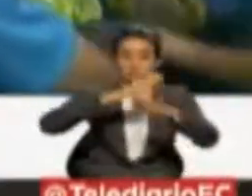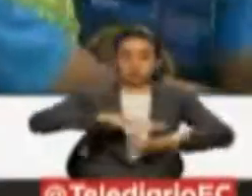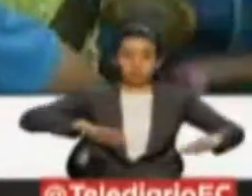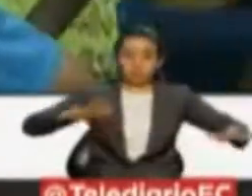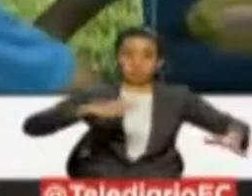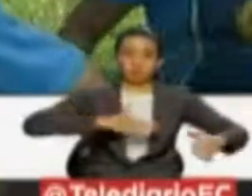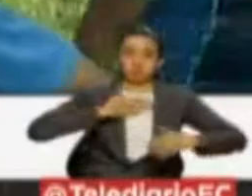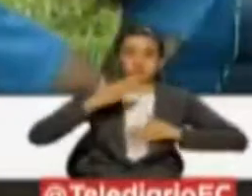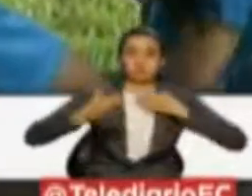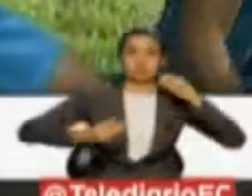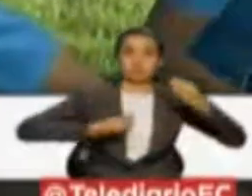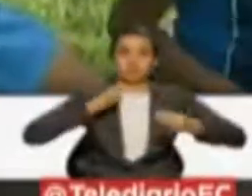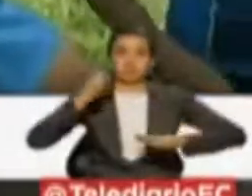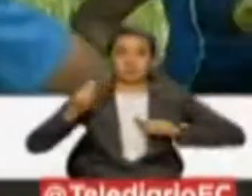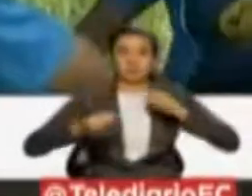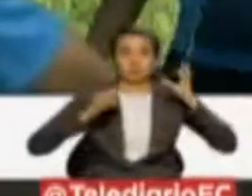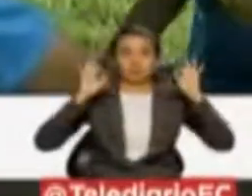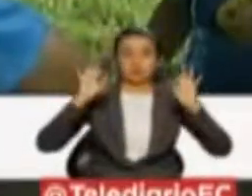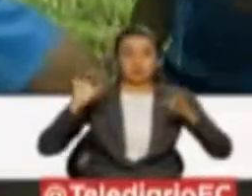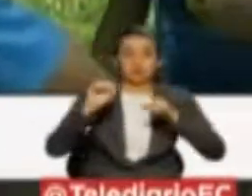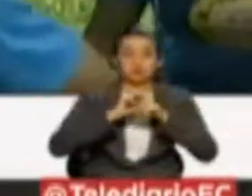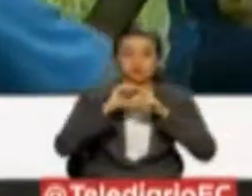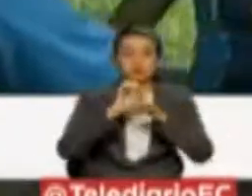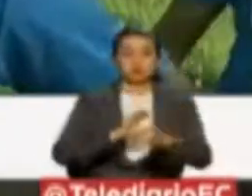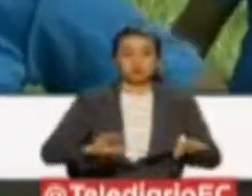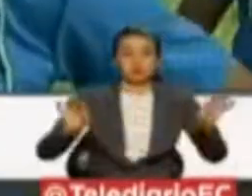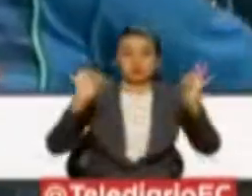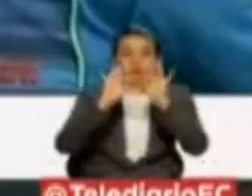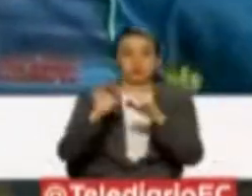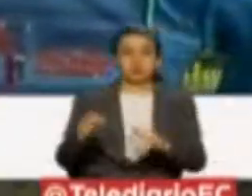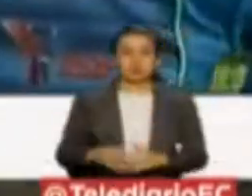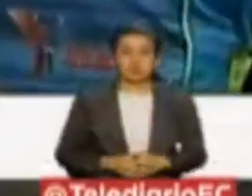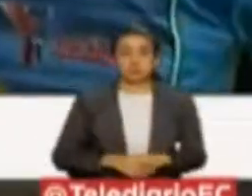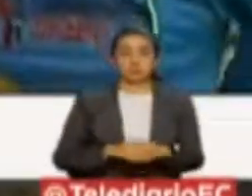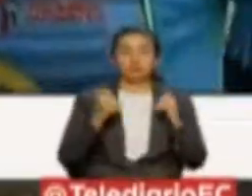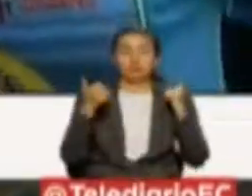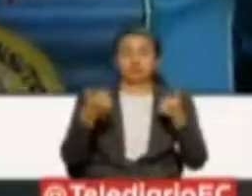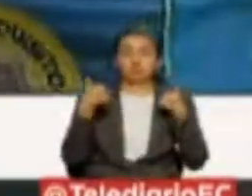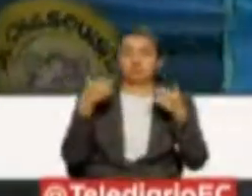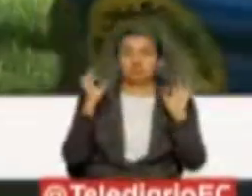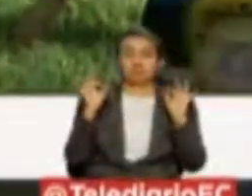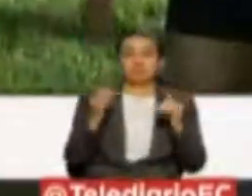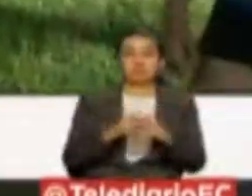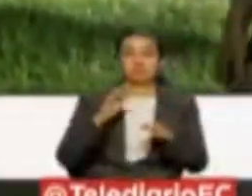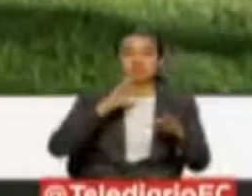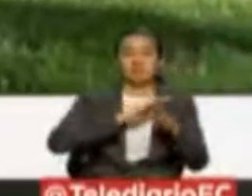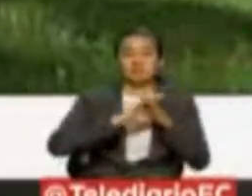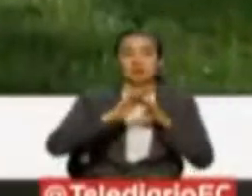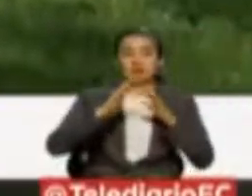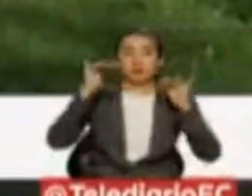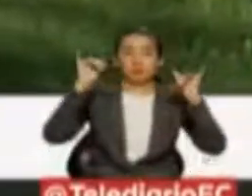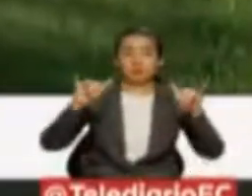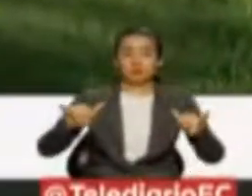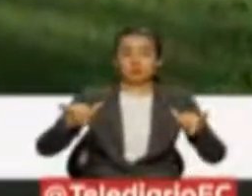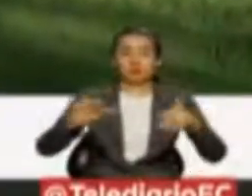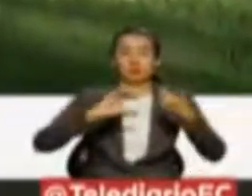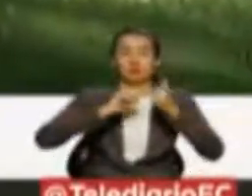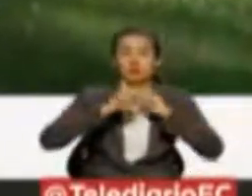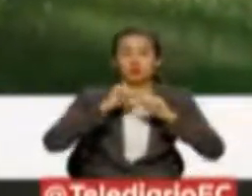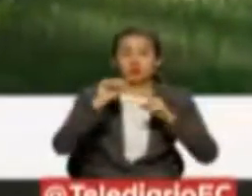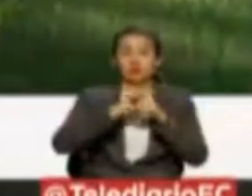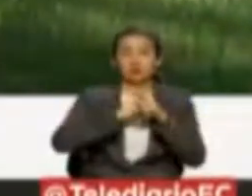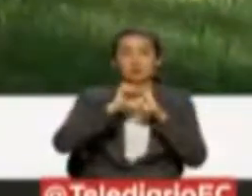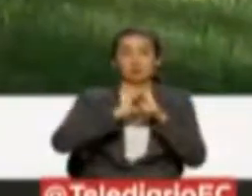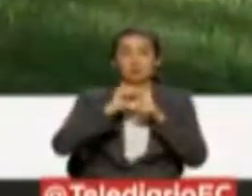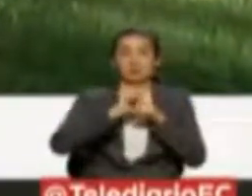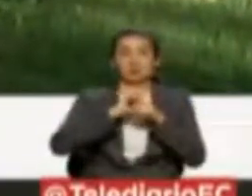su empeño y acá esta carrera que es muy buena. Perfecto, muy bien, ahí está la invitación. Nosotros nos vamos a quedar con los jóvenes acá,